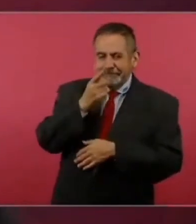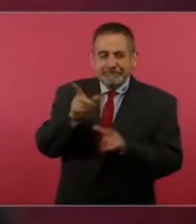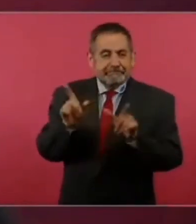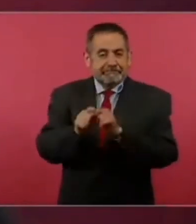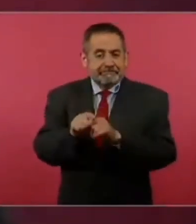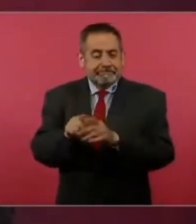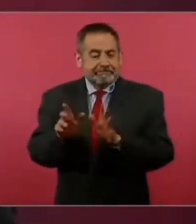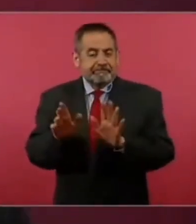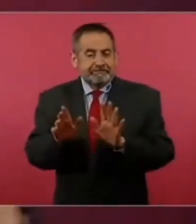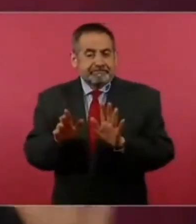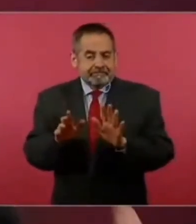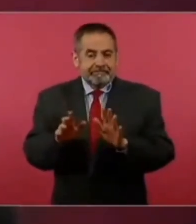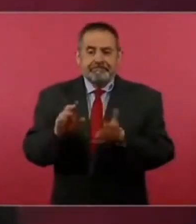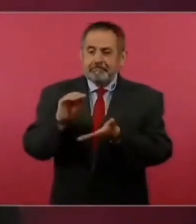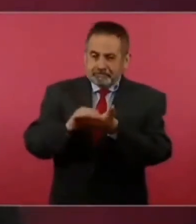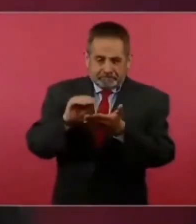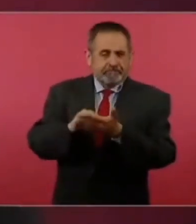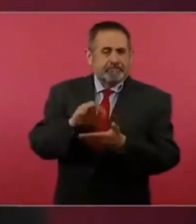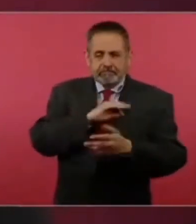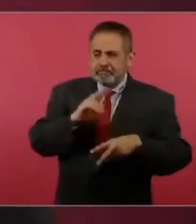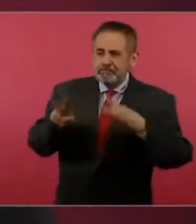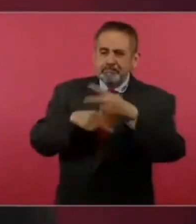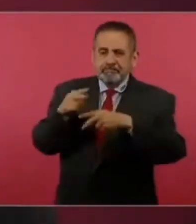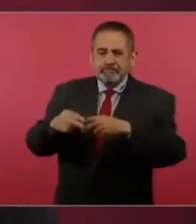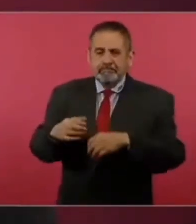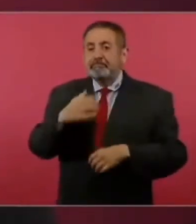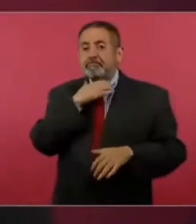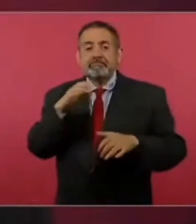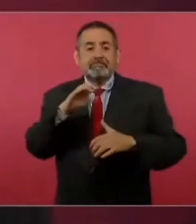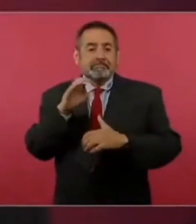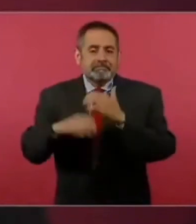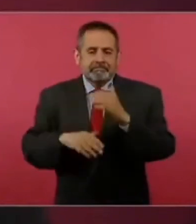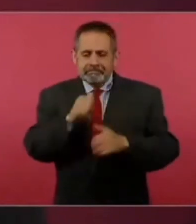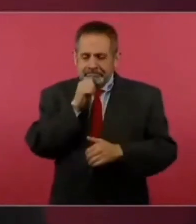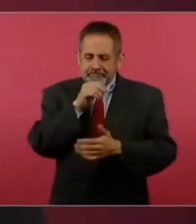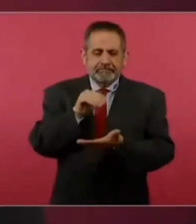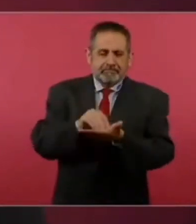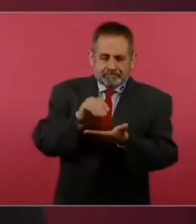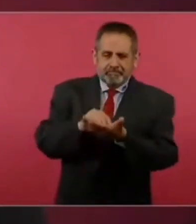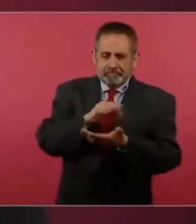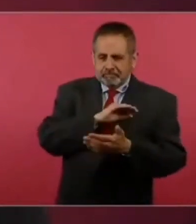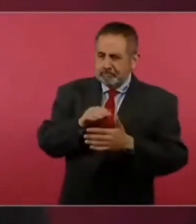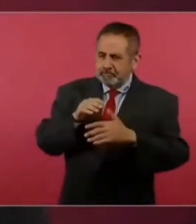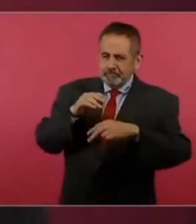agotadas o sea todavía hay forma las entradas